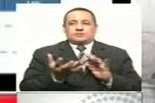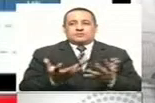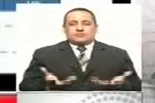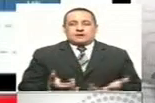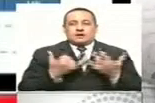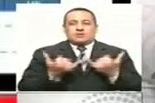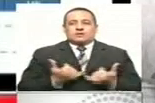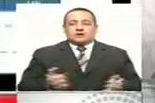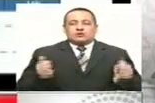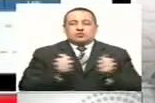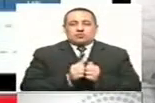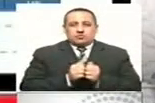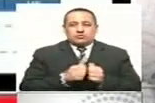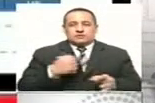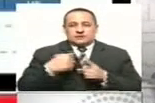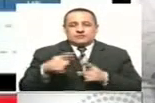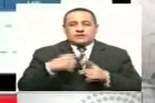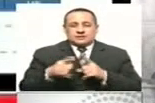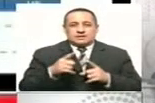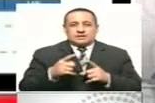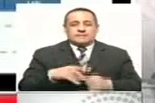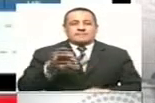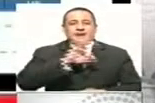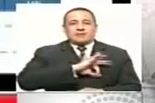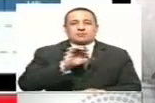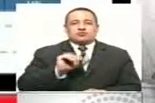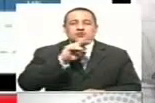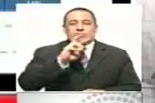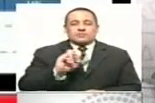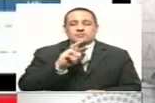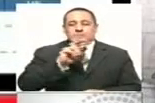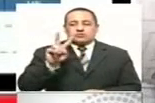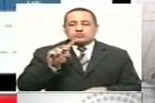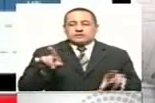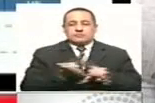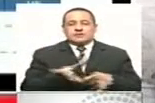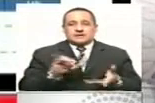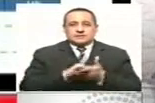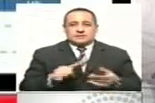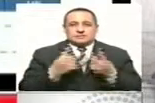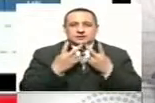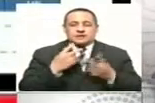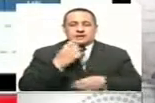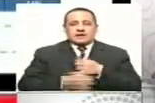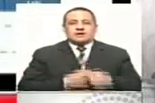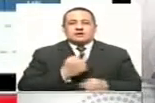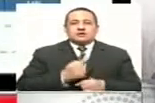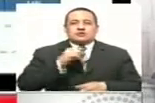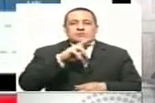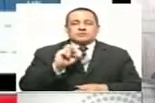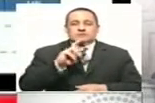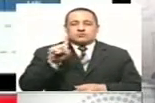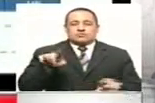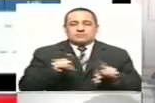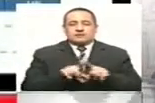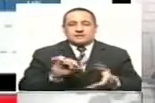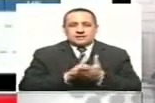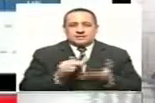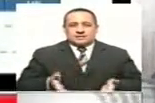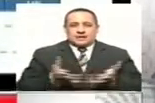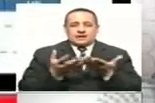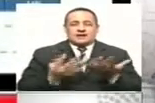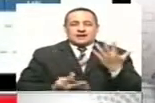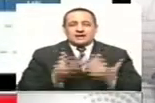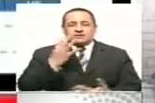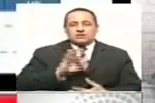en relación del año 2022 respecto al 2021 que disminuye en